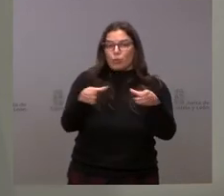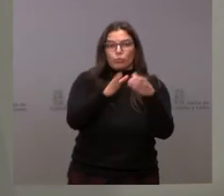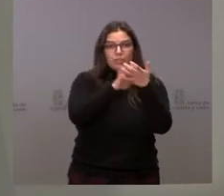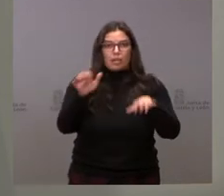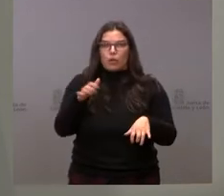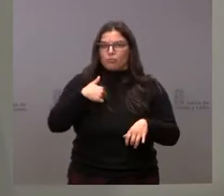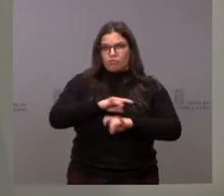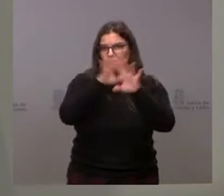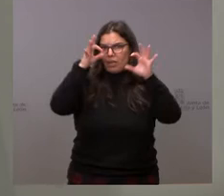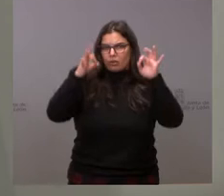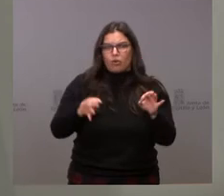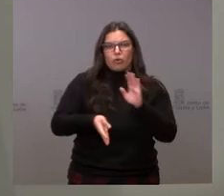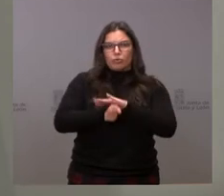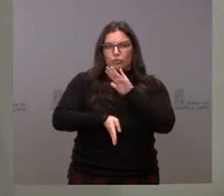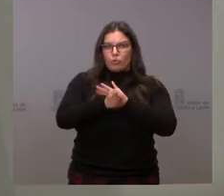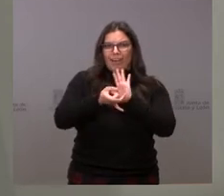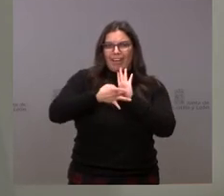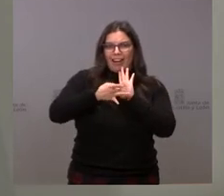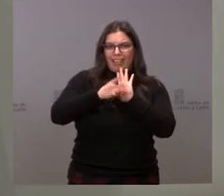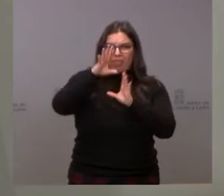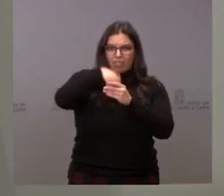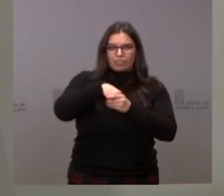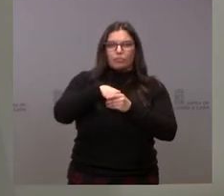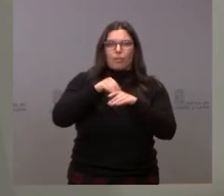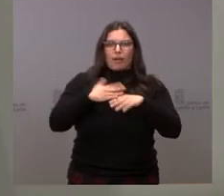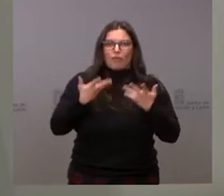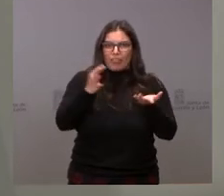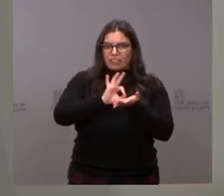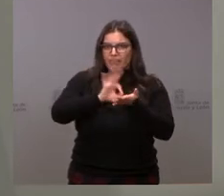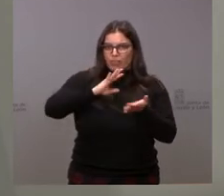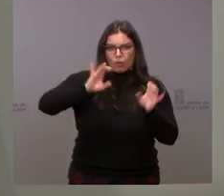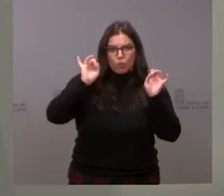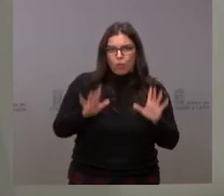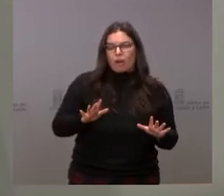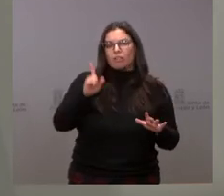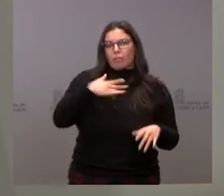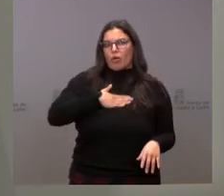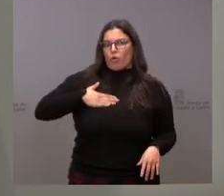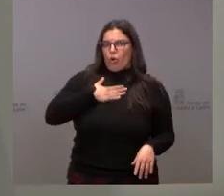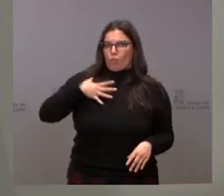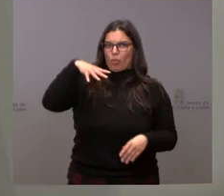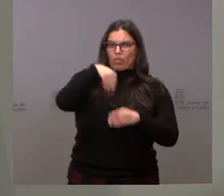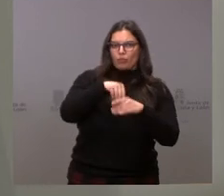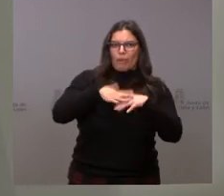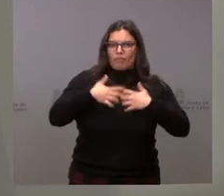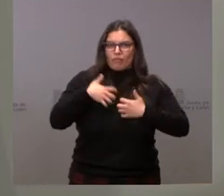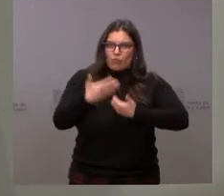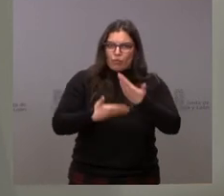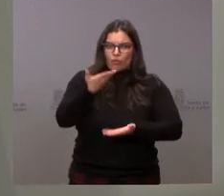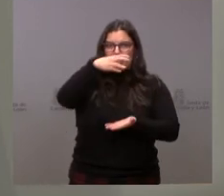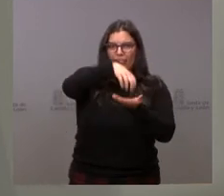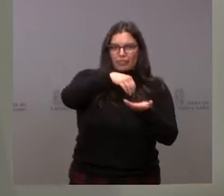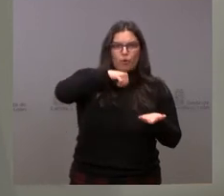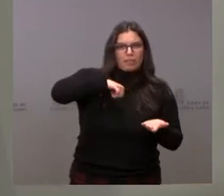determinada a seguir manteniendo la calidad en la prestación del servicio y el confort en el funcionamiento de los centros